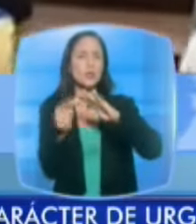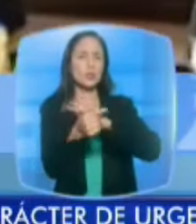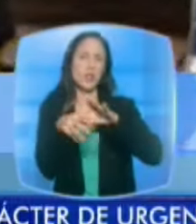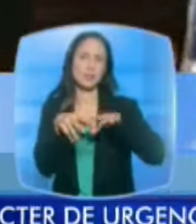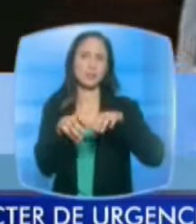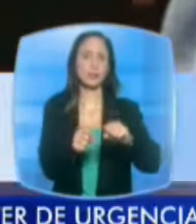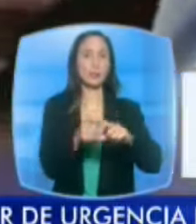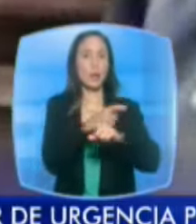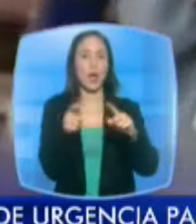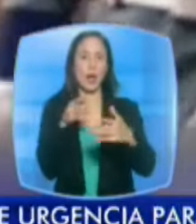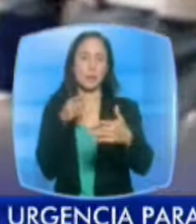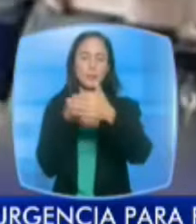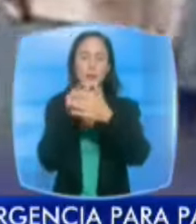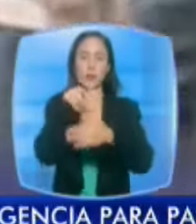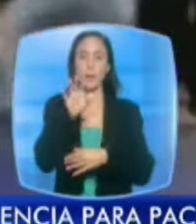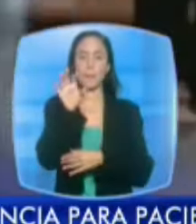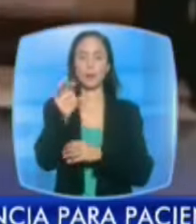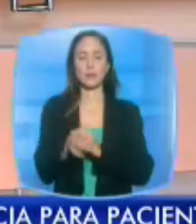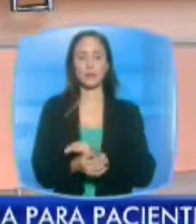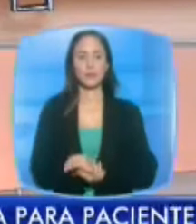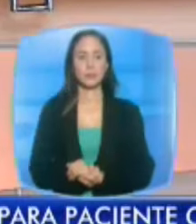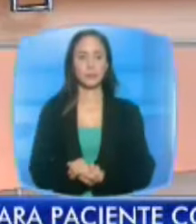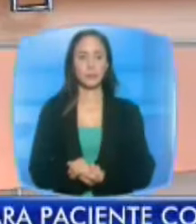de agredir a nuestro país.